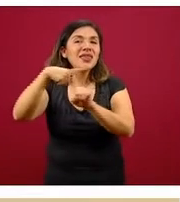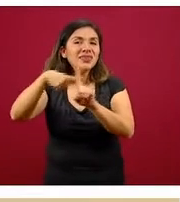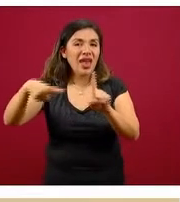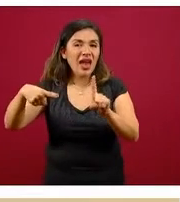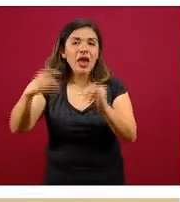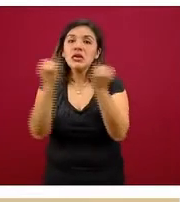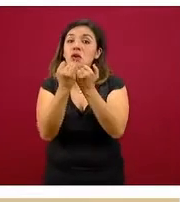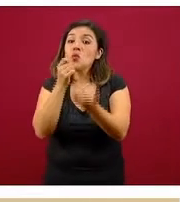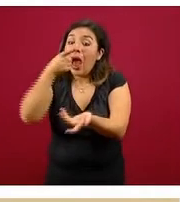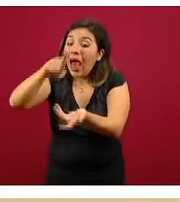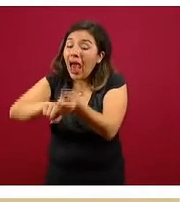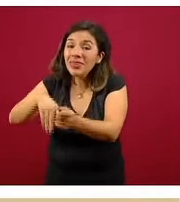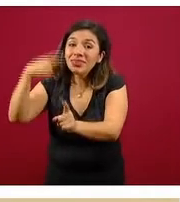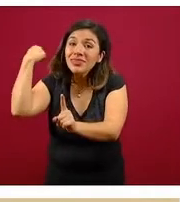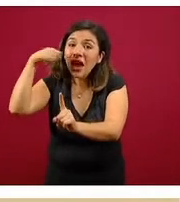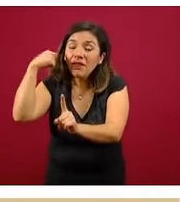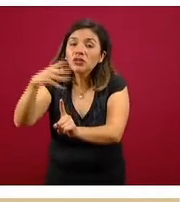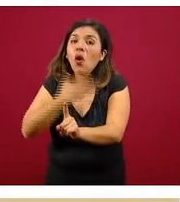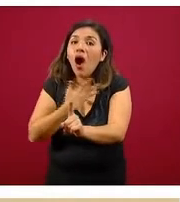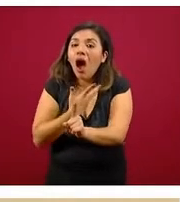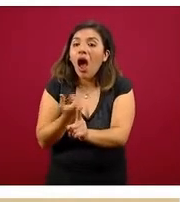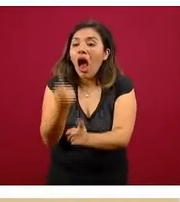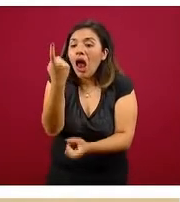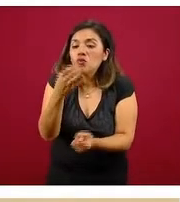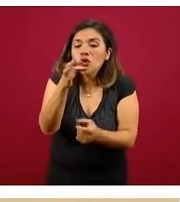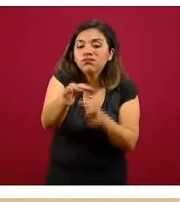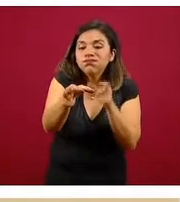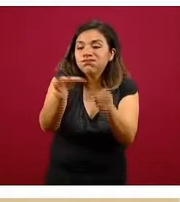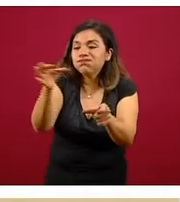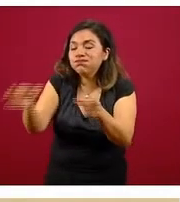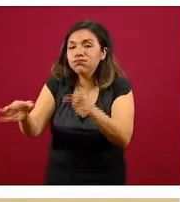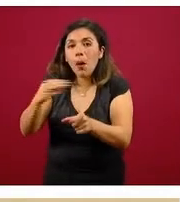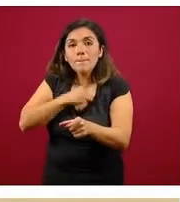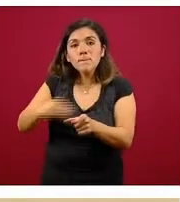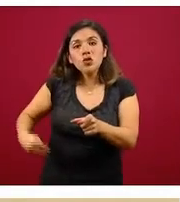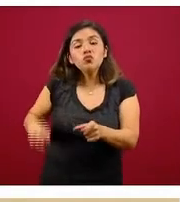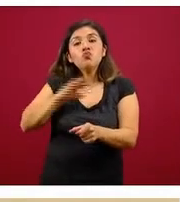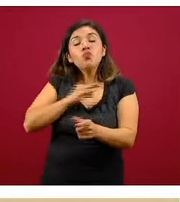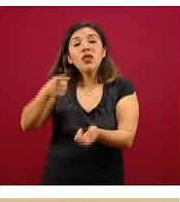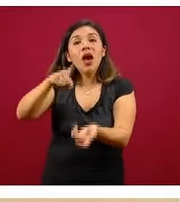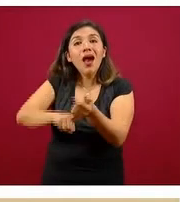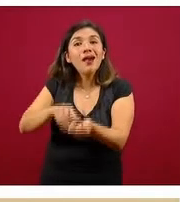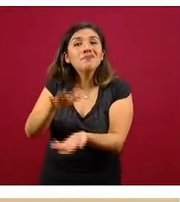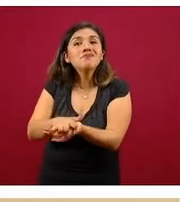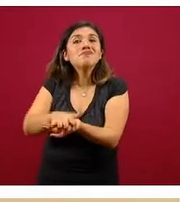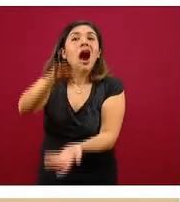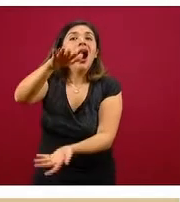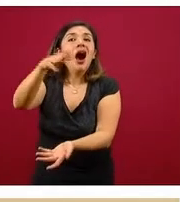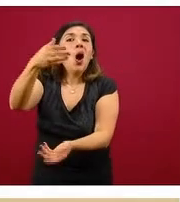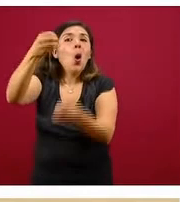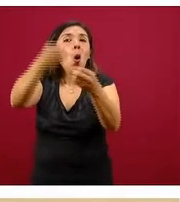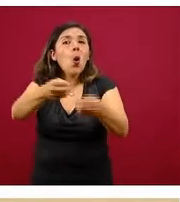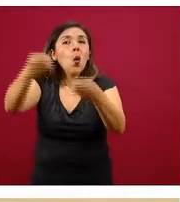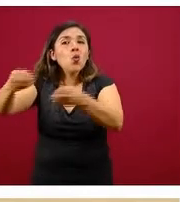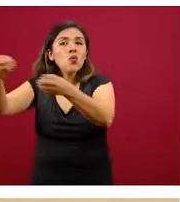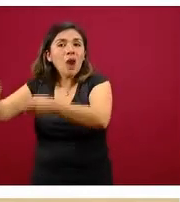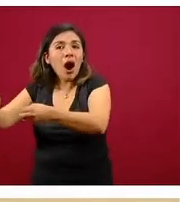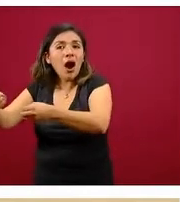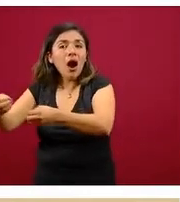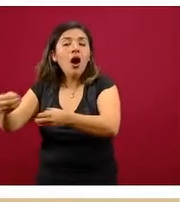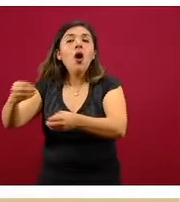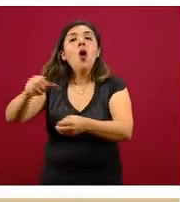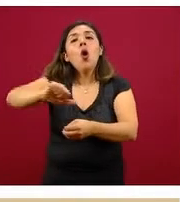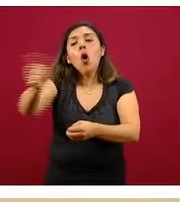Igual en Tabasco pudiera haber localidades, municipios que tuvieran una mayor carga de